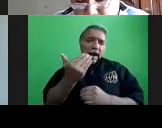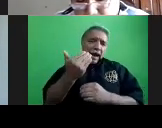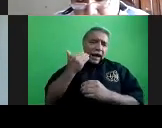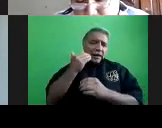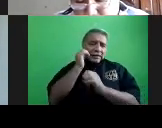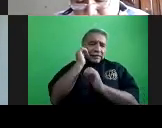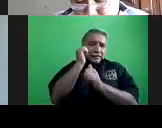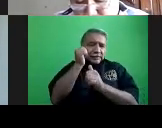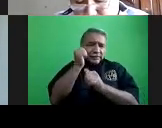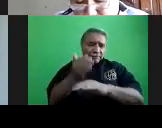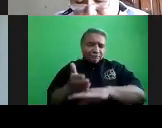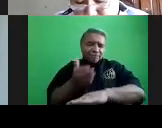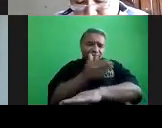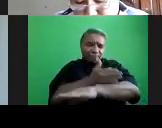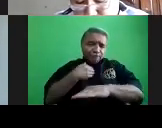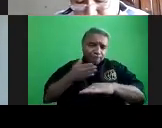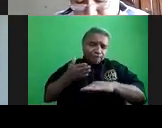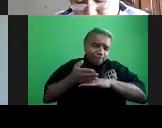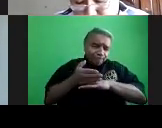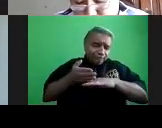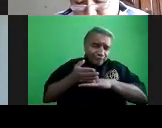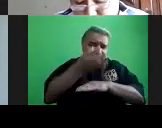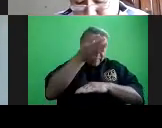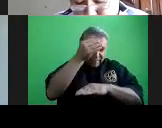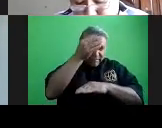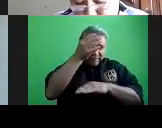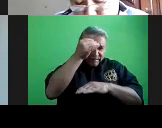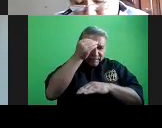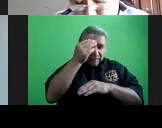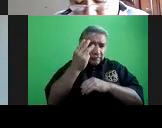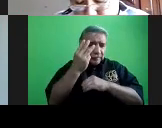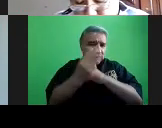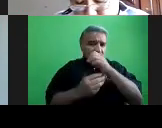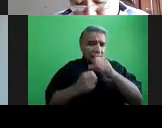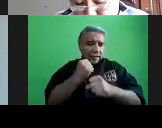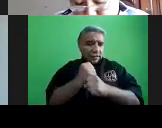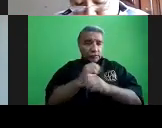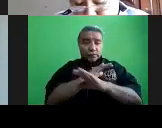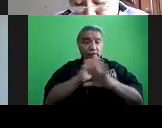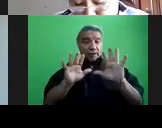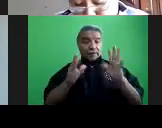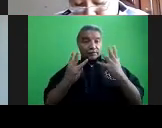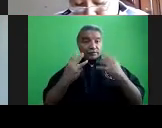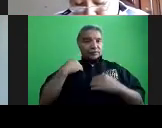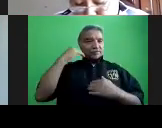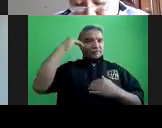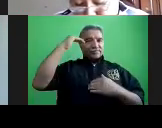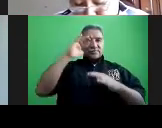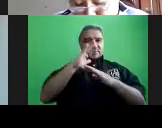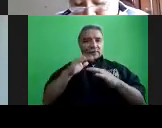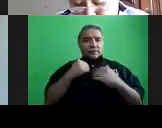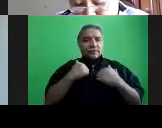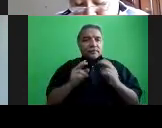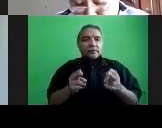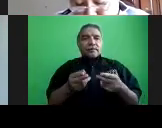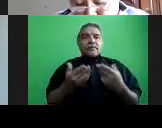Cuando yo tenía 18 años, dice, yo era joven o antes a los 15, yo empecé a aprender lo que es la carpintería. Ya